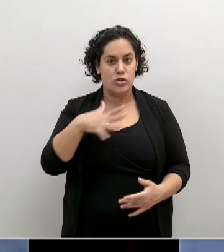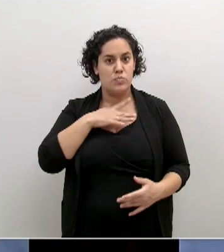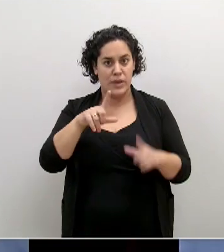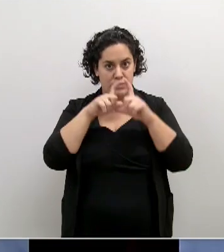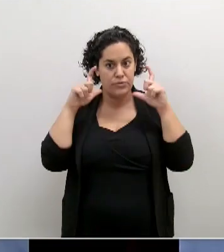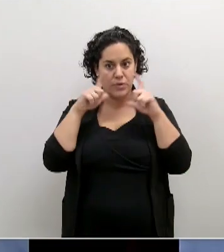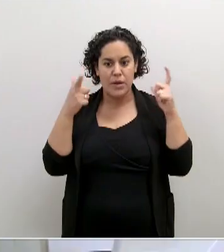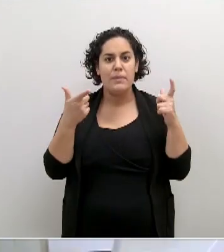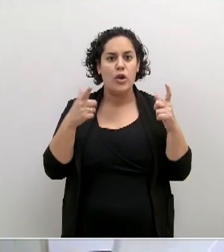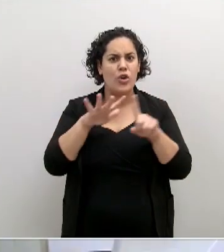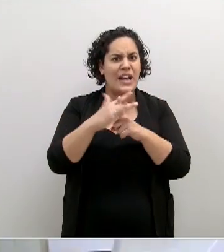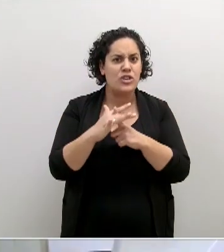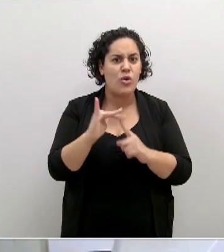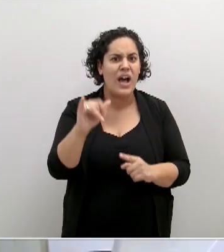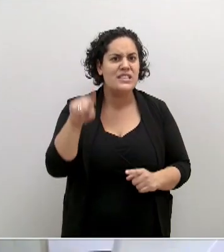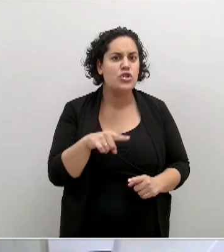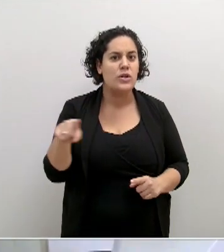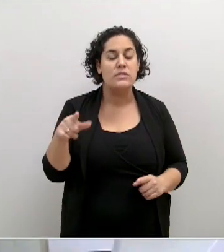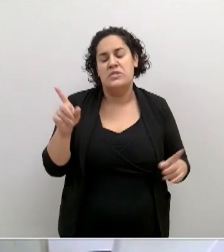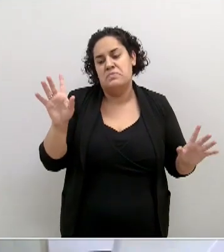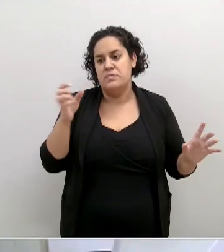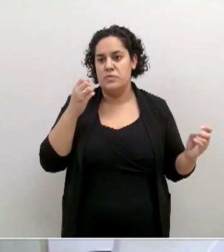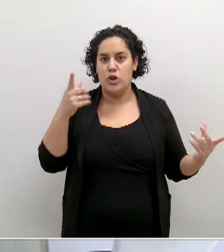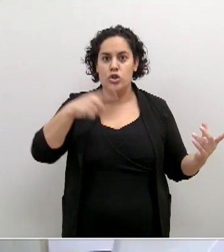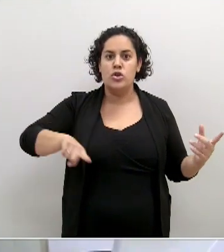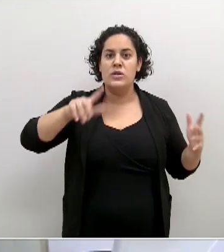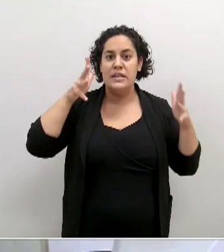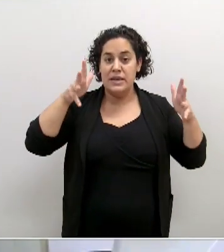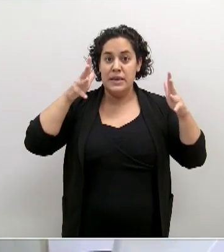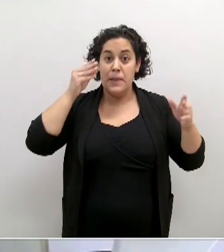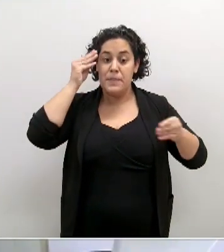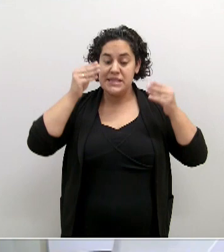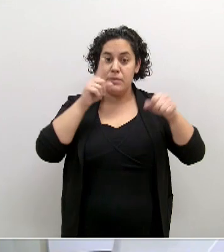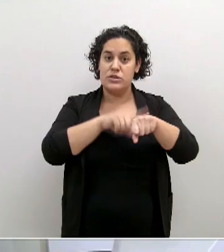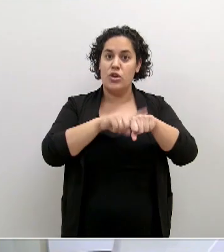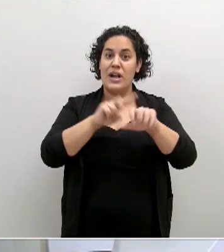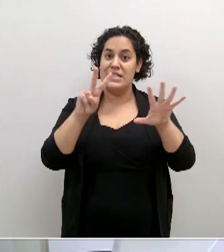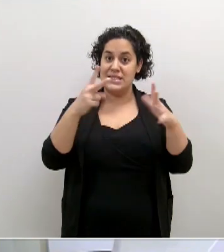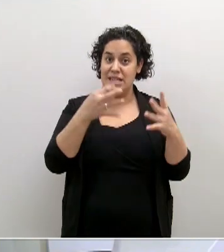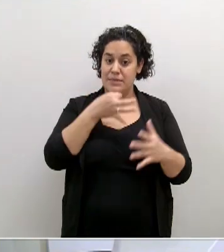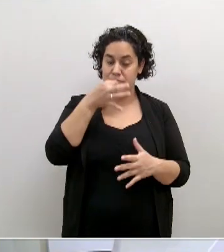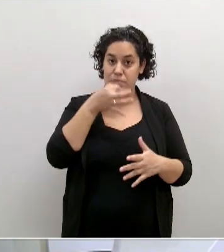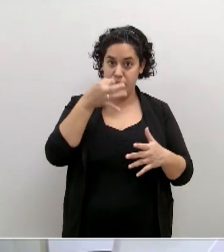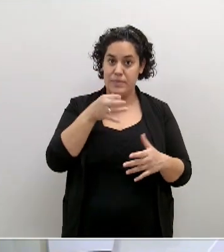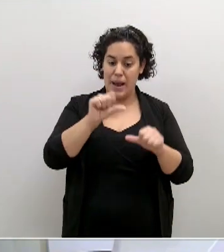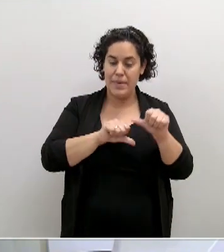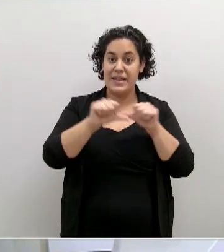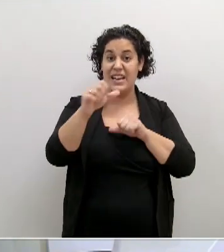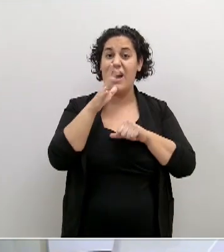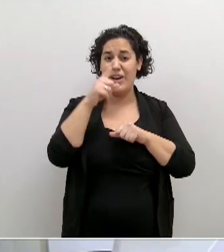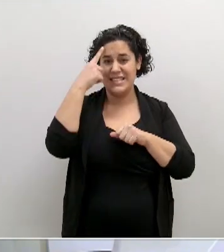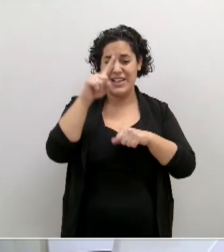mascarilla. Bueno, lo que hacemos es una recomendación y realmente creemos que a partir de las 7 de la tarde, y con el cambio de hora